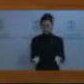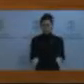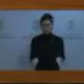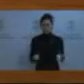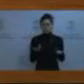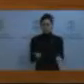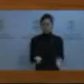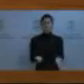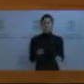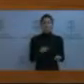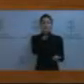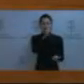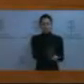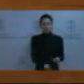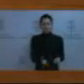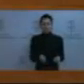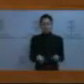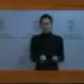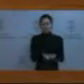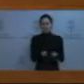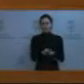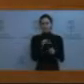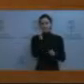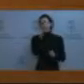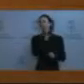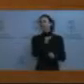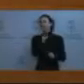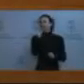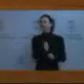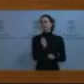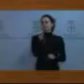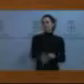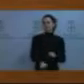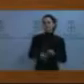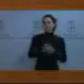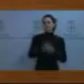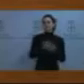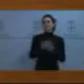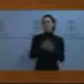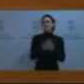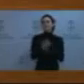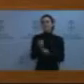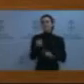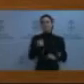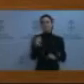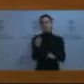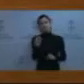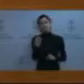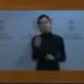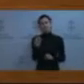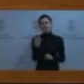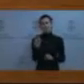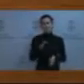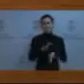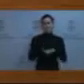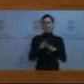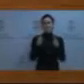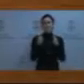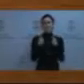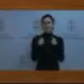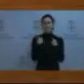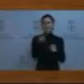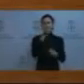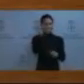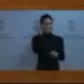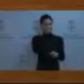que usted tenga la sangre fría de venir hoy a decirnos aquí lo que les tenemos que mandatar a los diputados que